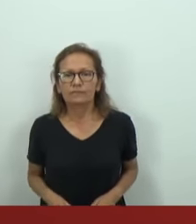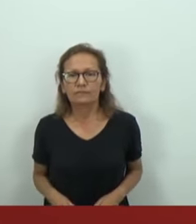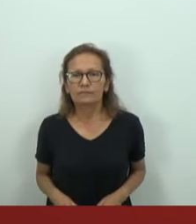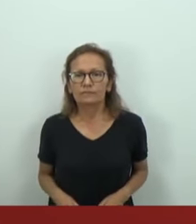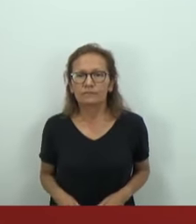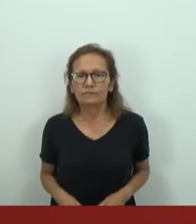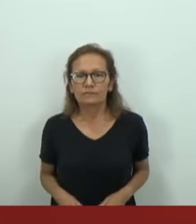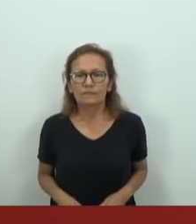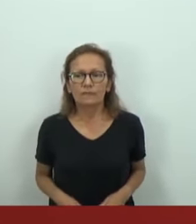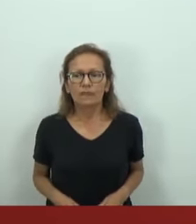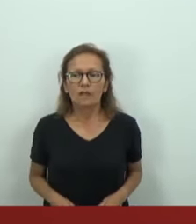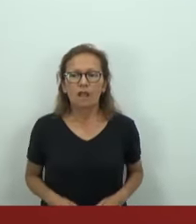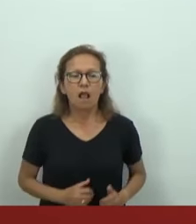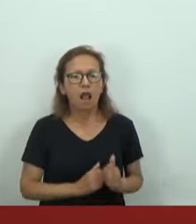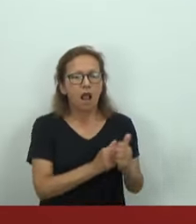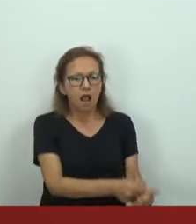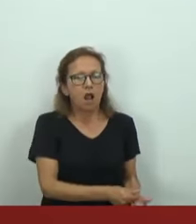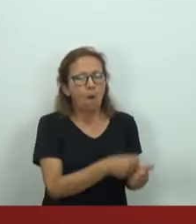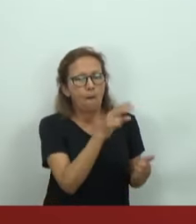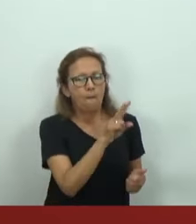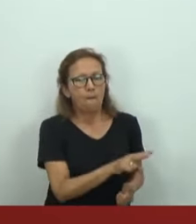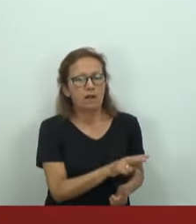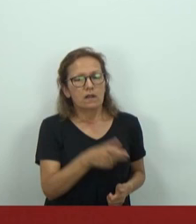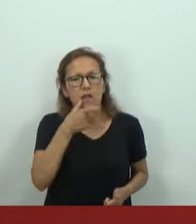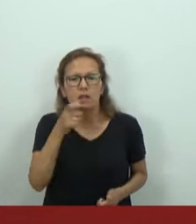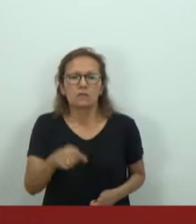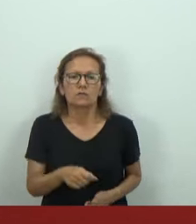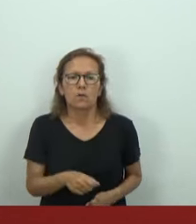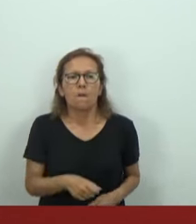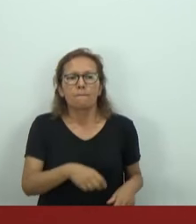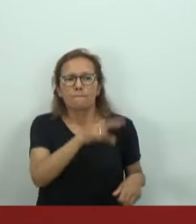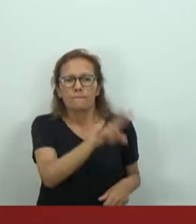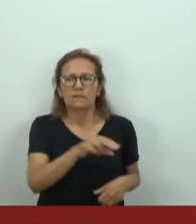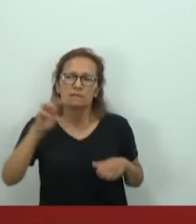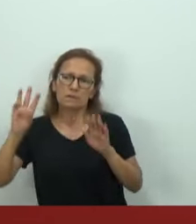en versículo 28, que Dios nos ganó por su propia sangre,